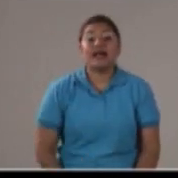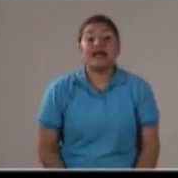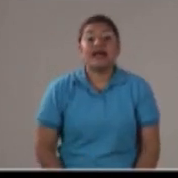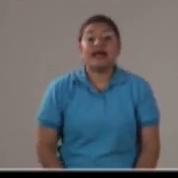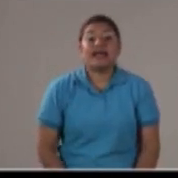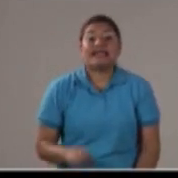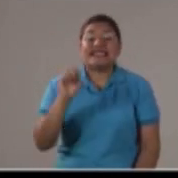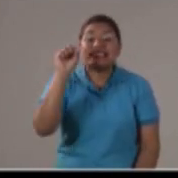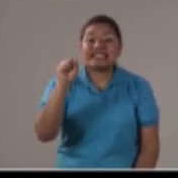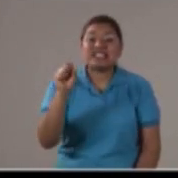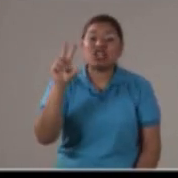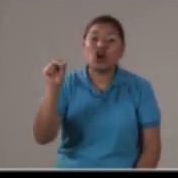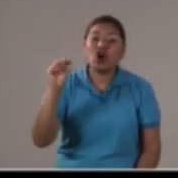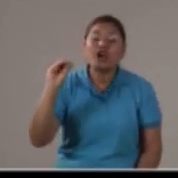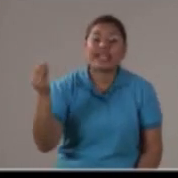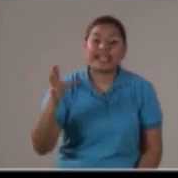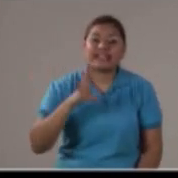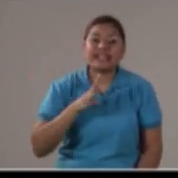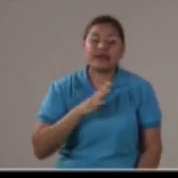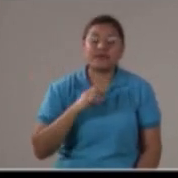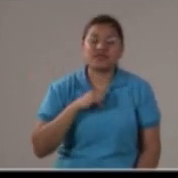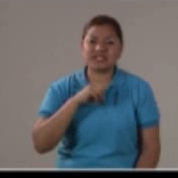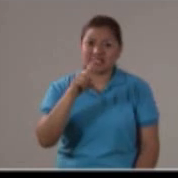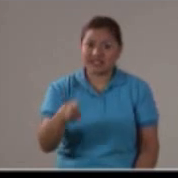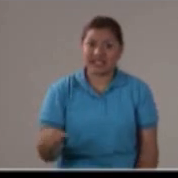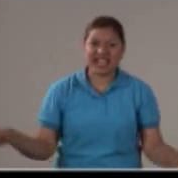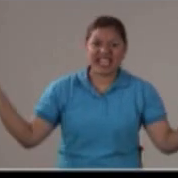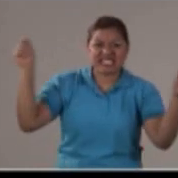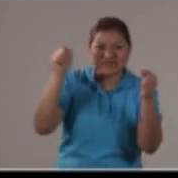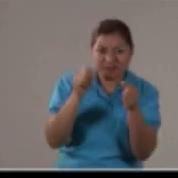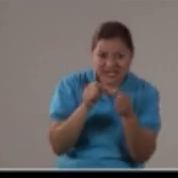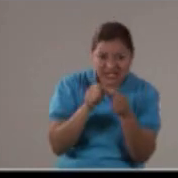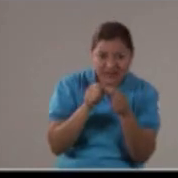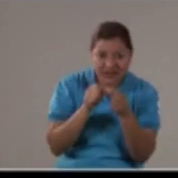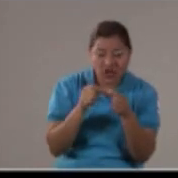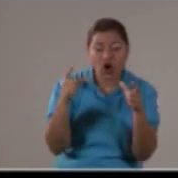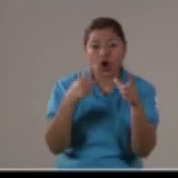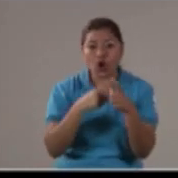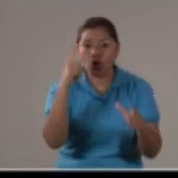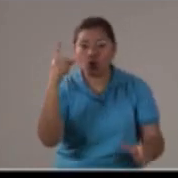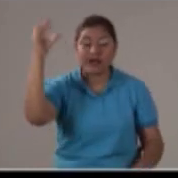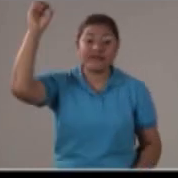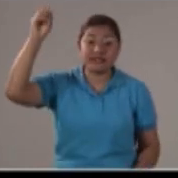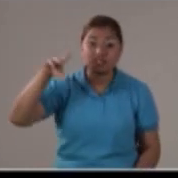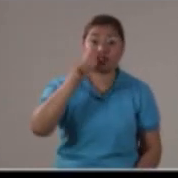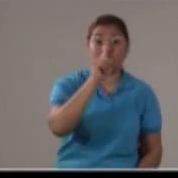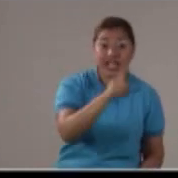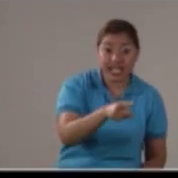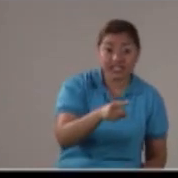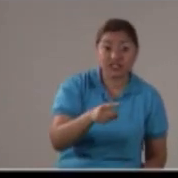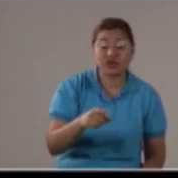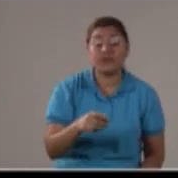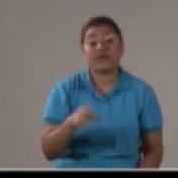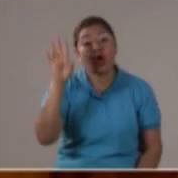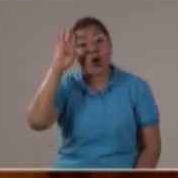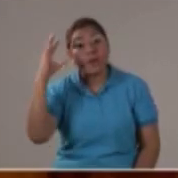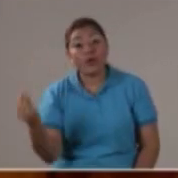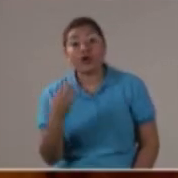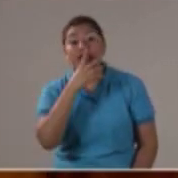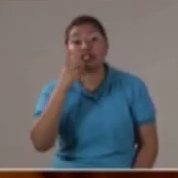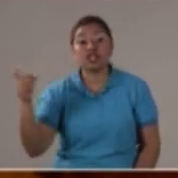que hay que ser más específico: te bendigo con esto, esto, esto y esto. Y Dios los bendijo